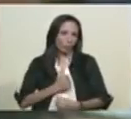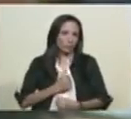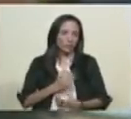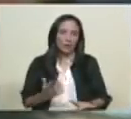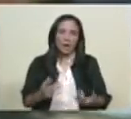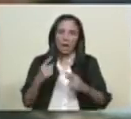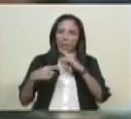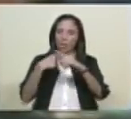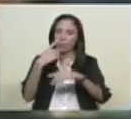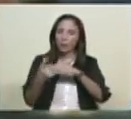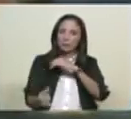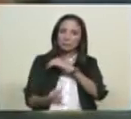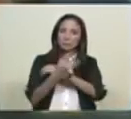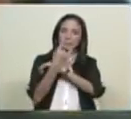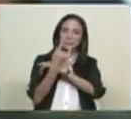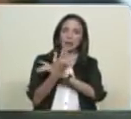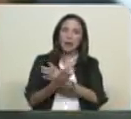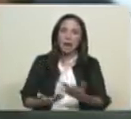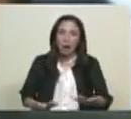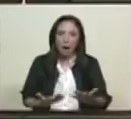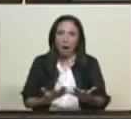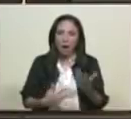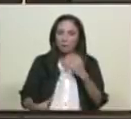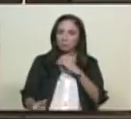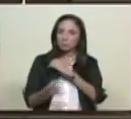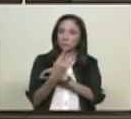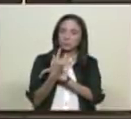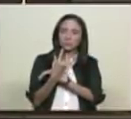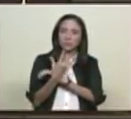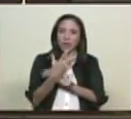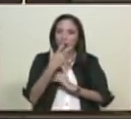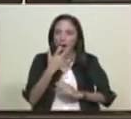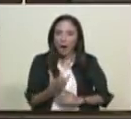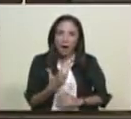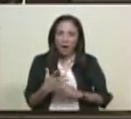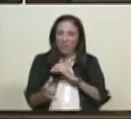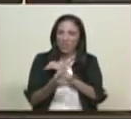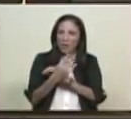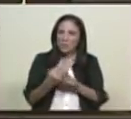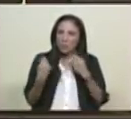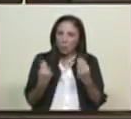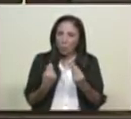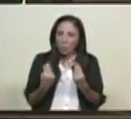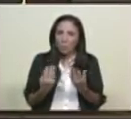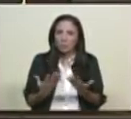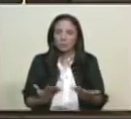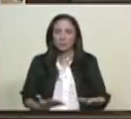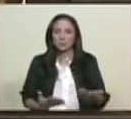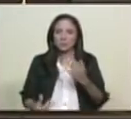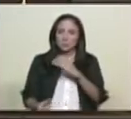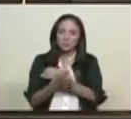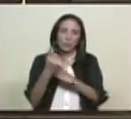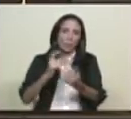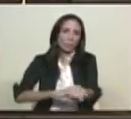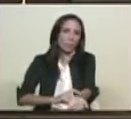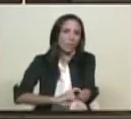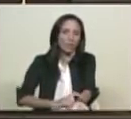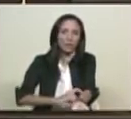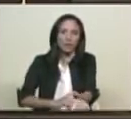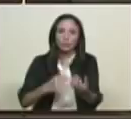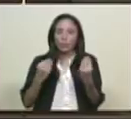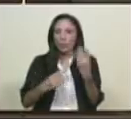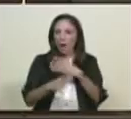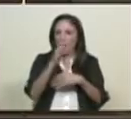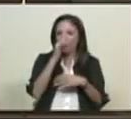después ver la amargura y descubrir la putrefacción que van dejando en su paso y cómo se